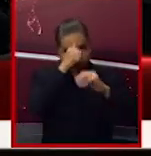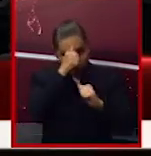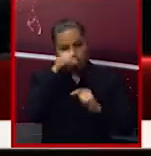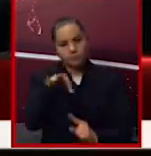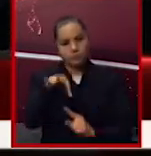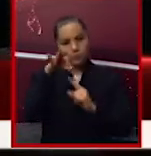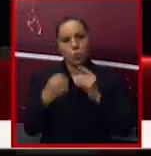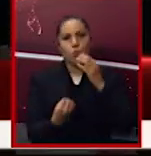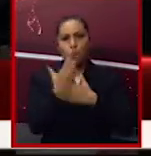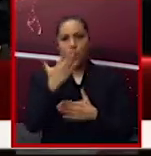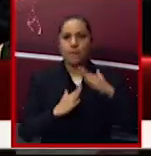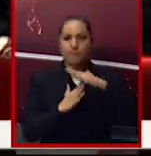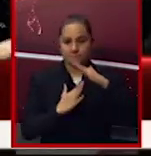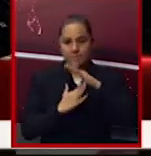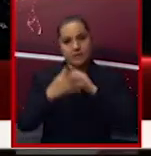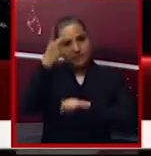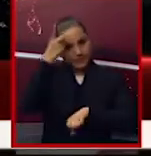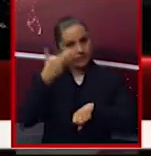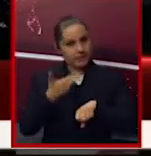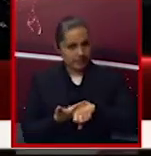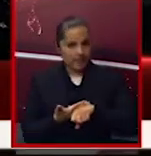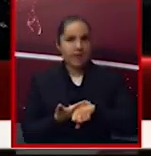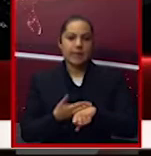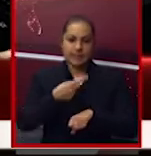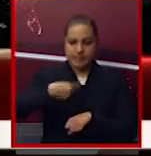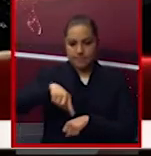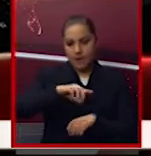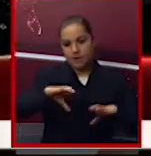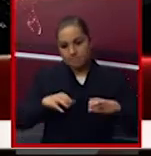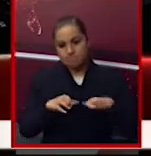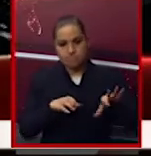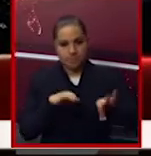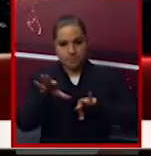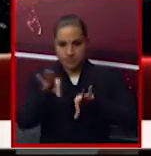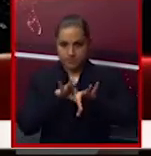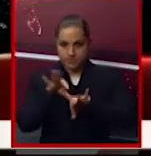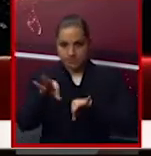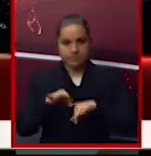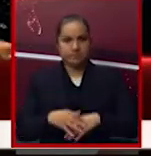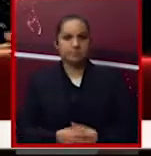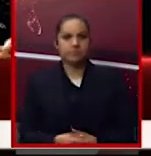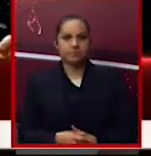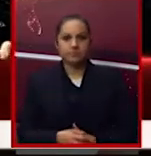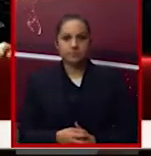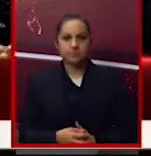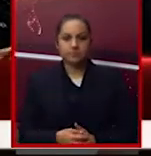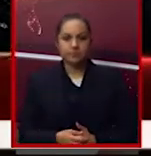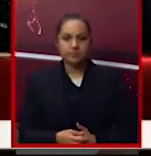acuerdos correspondientes para la elección de la mesa directiva de este órgano de gobierno.